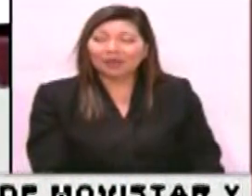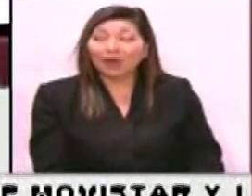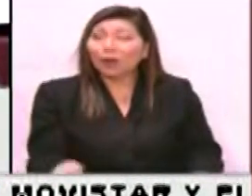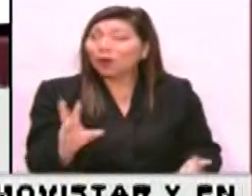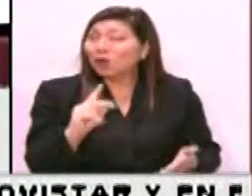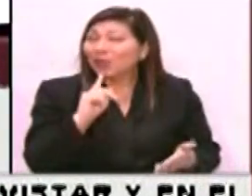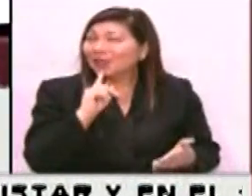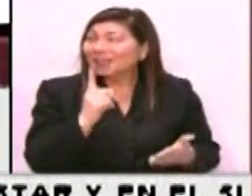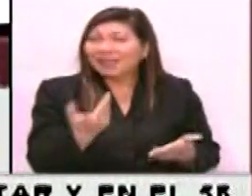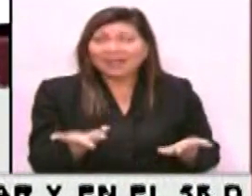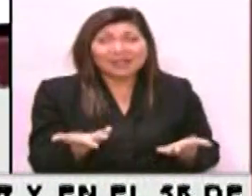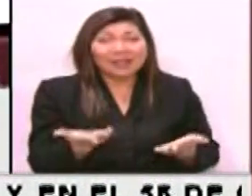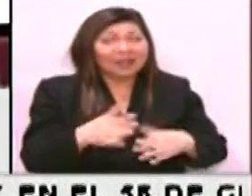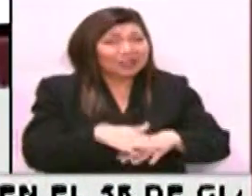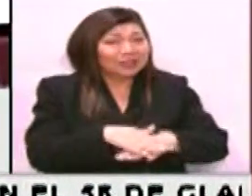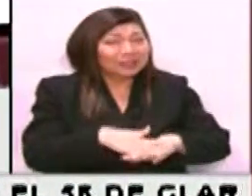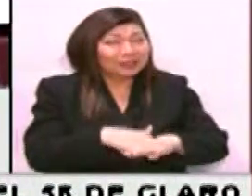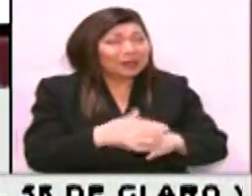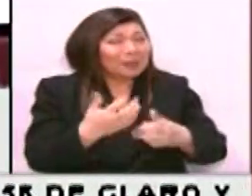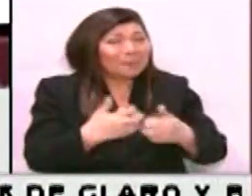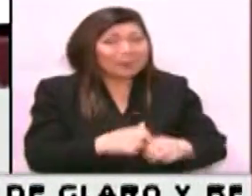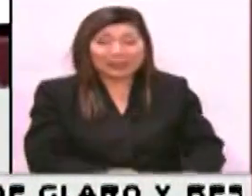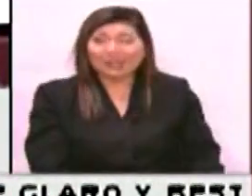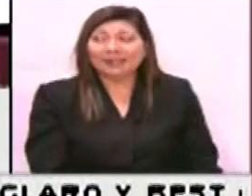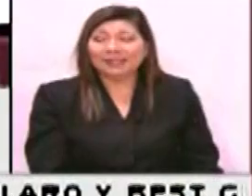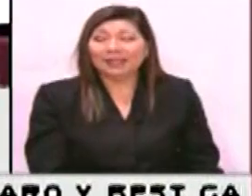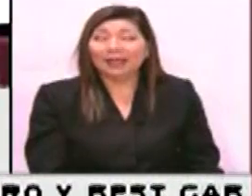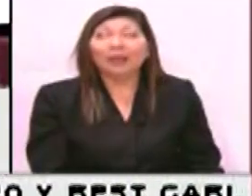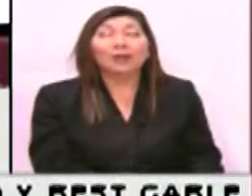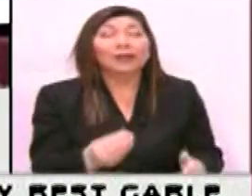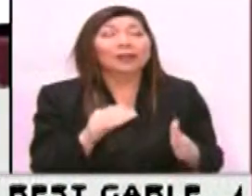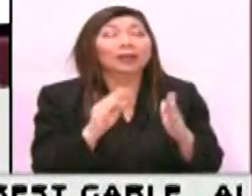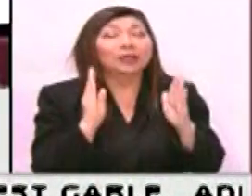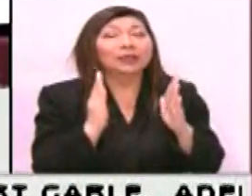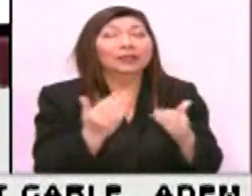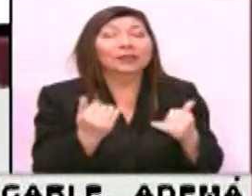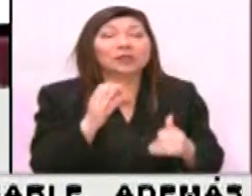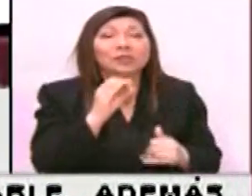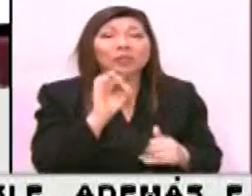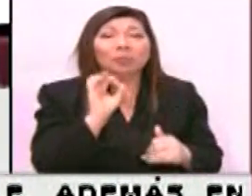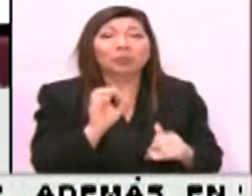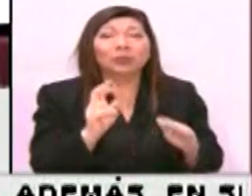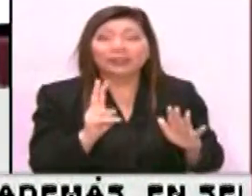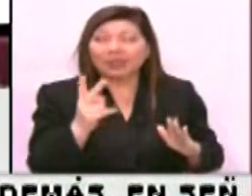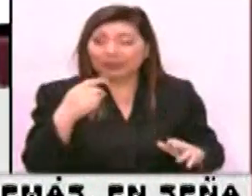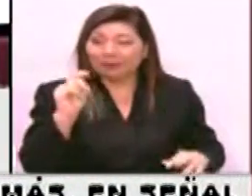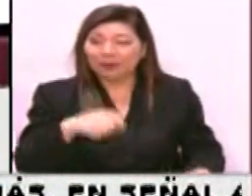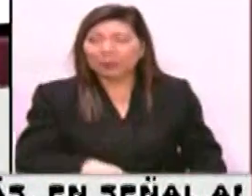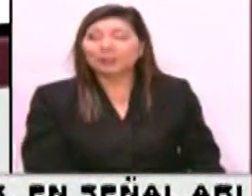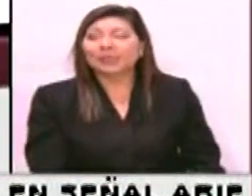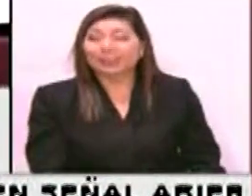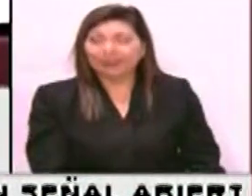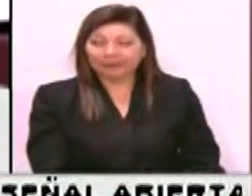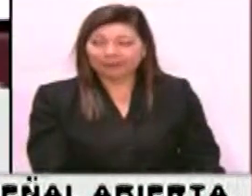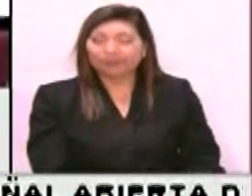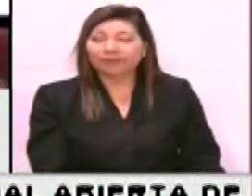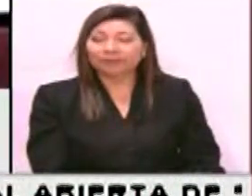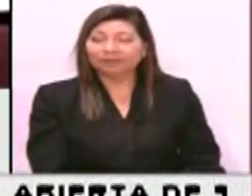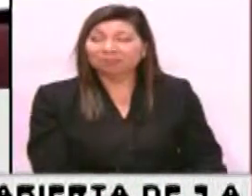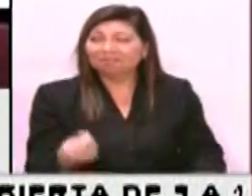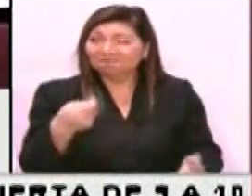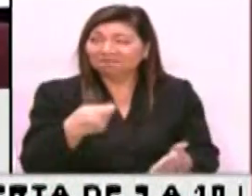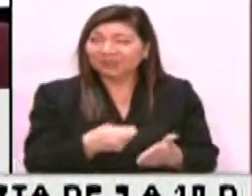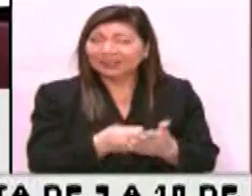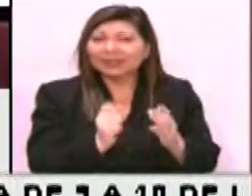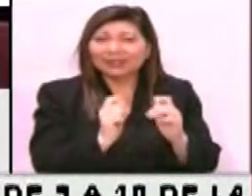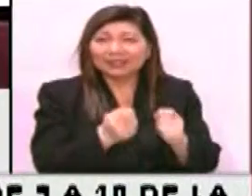está en la gestión de la empresa tiene que estar súper atento al 0.7% de los ingresos